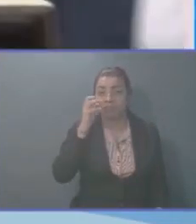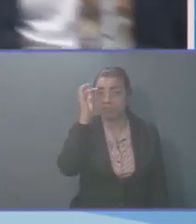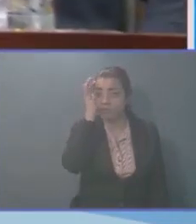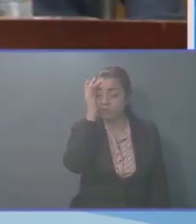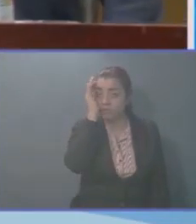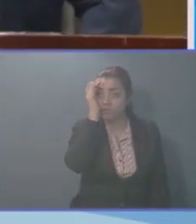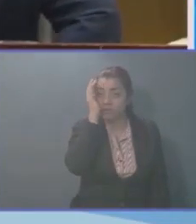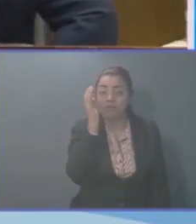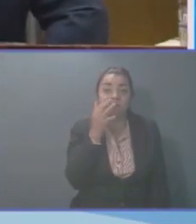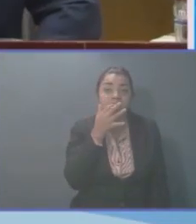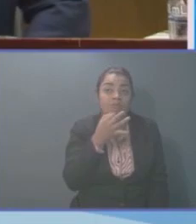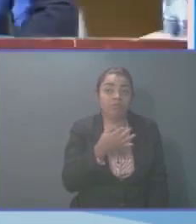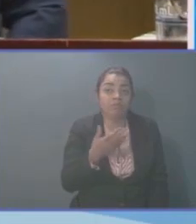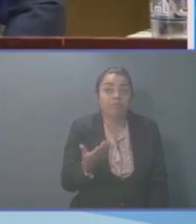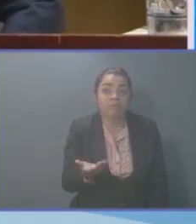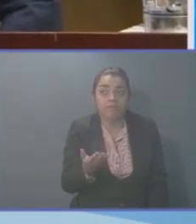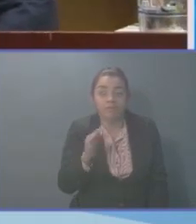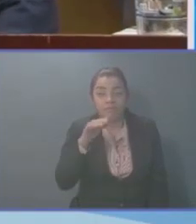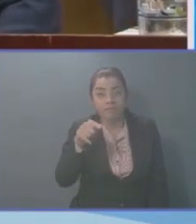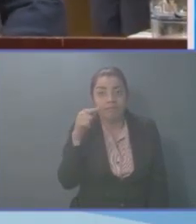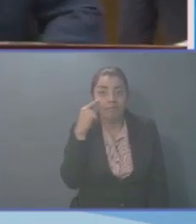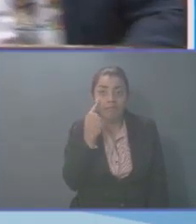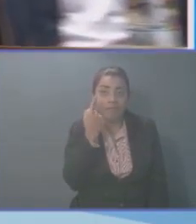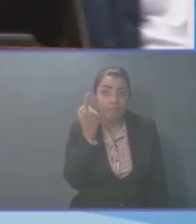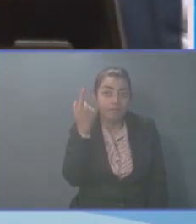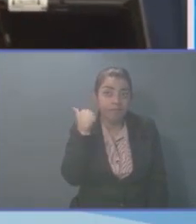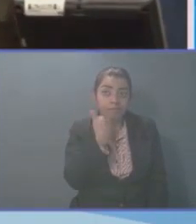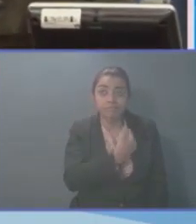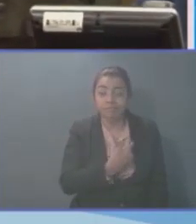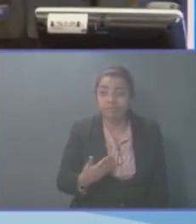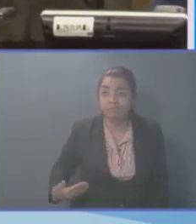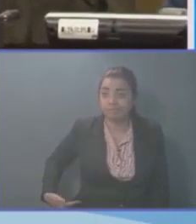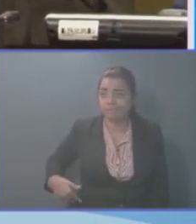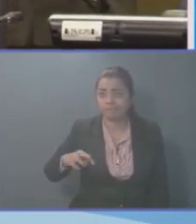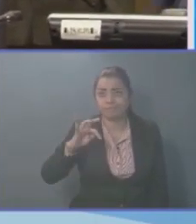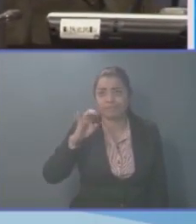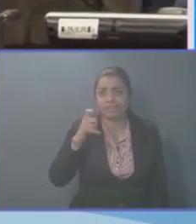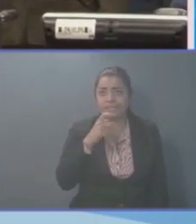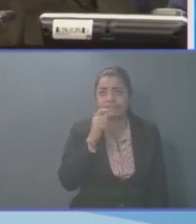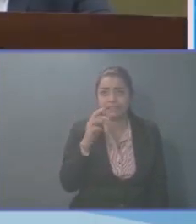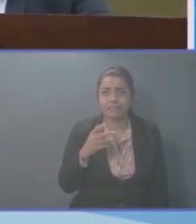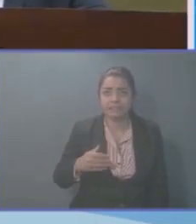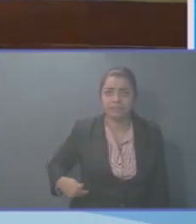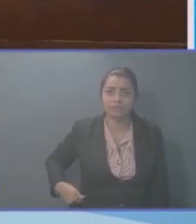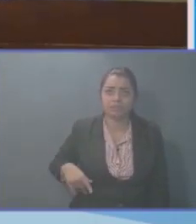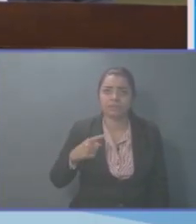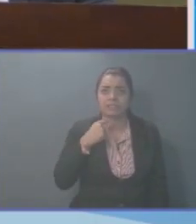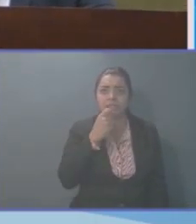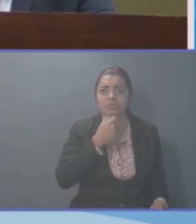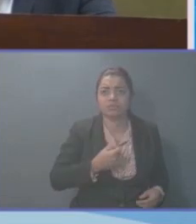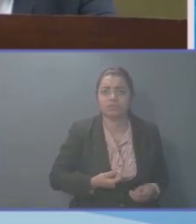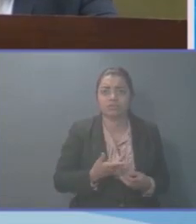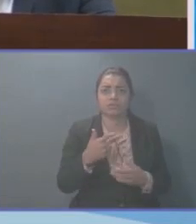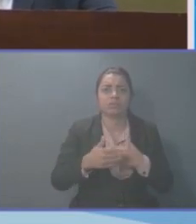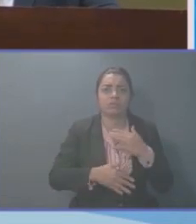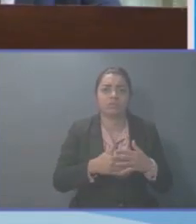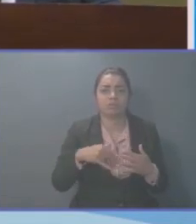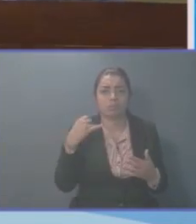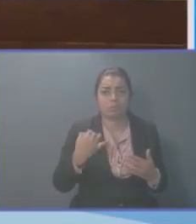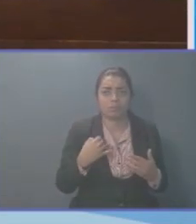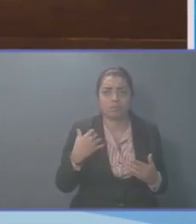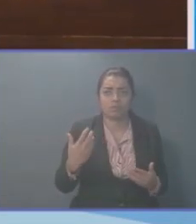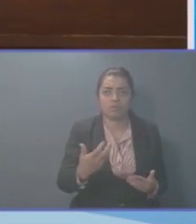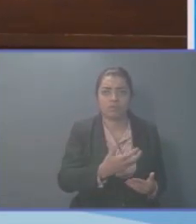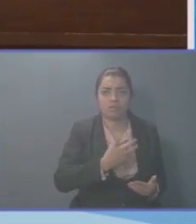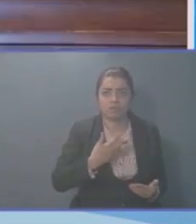preocupante, ¿verdad? Ex vicepresidentes, presidentes, ¿quién no se ha pronunciado alrededor del tema? Y eso debe ubicarnos a